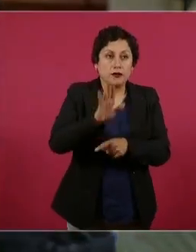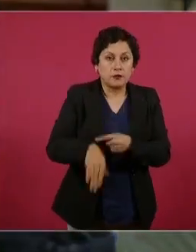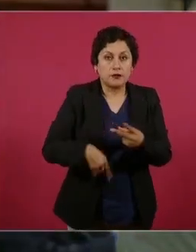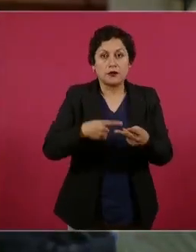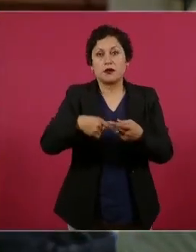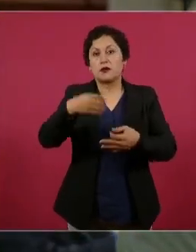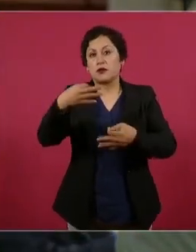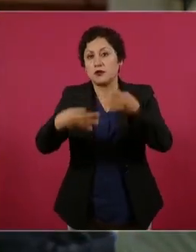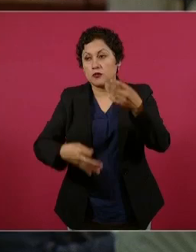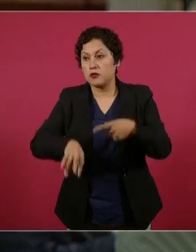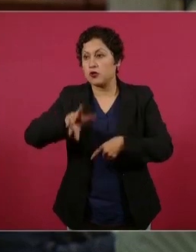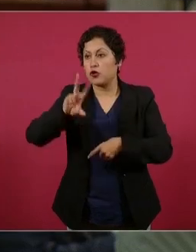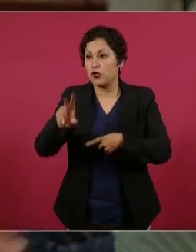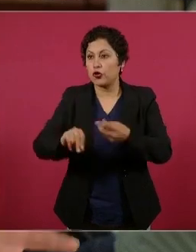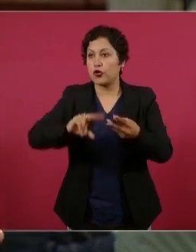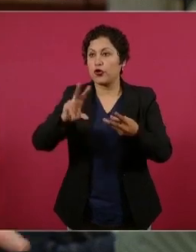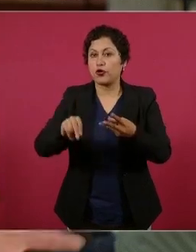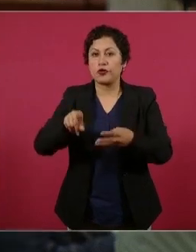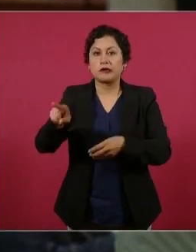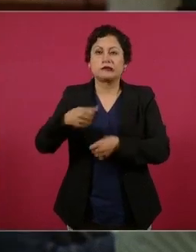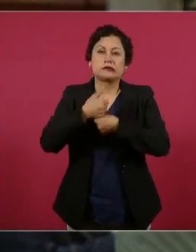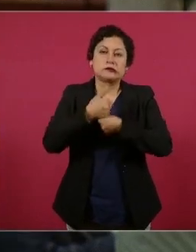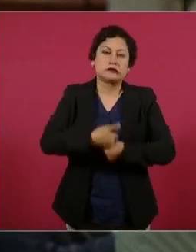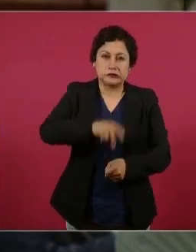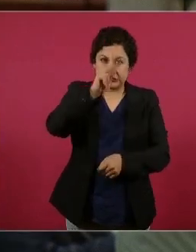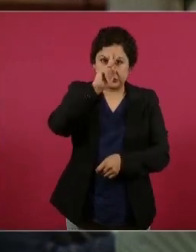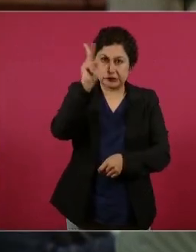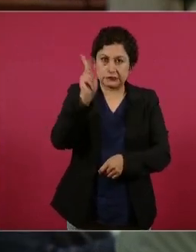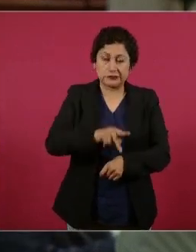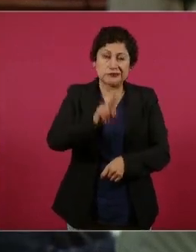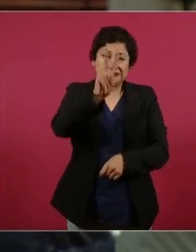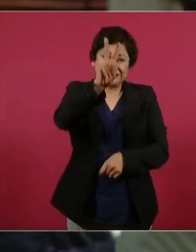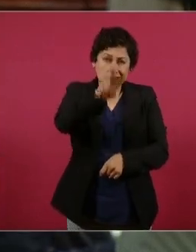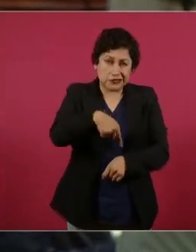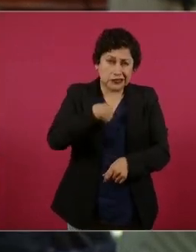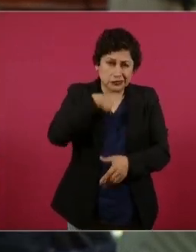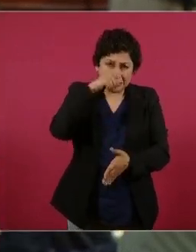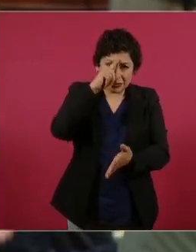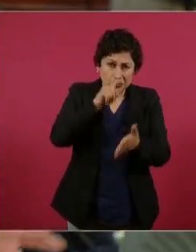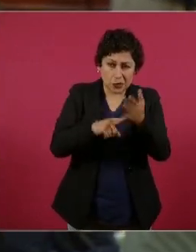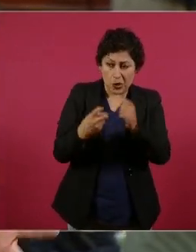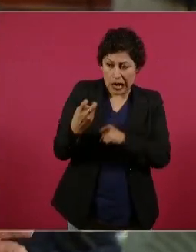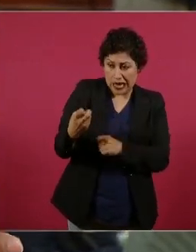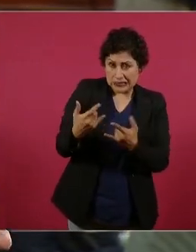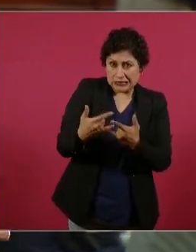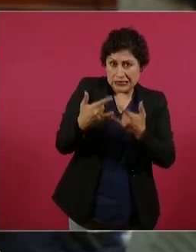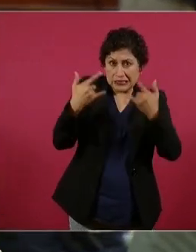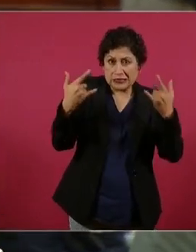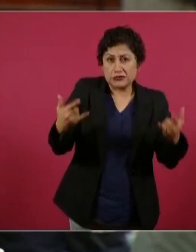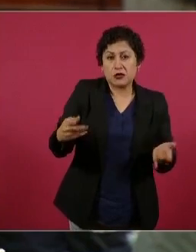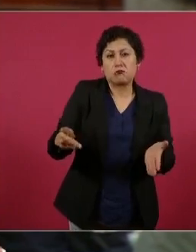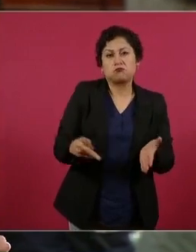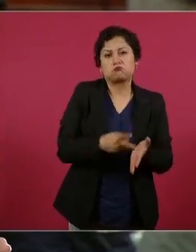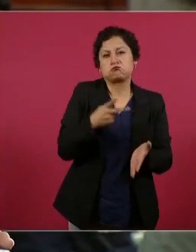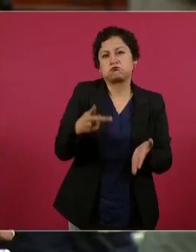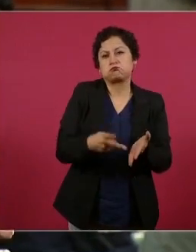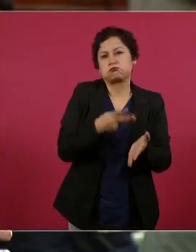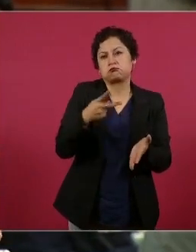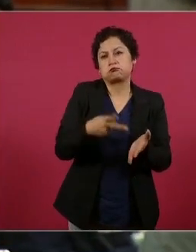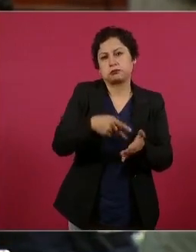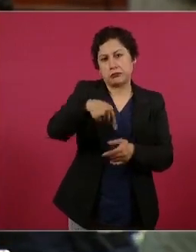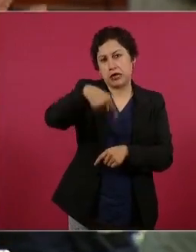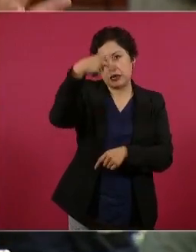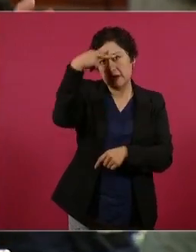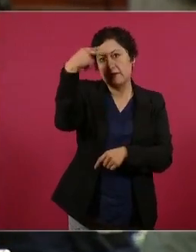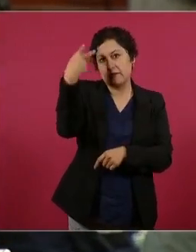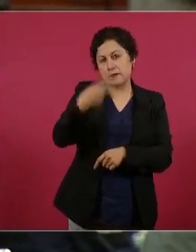creo que estas situaciones pasan mucho en México, señor presidente, pasan mucho este tema de, no nada más en el IMSS, claro, ¿no? O